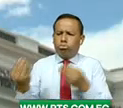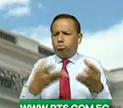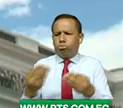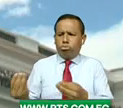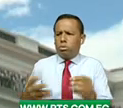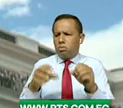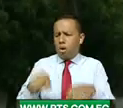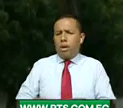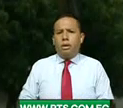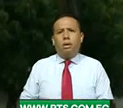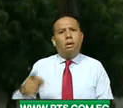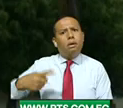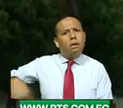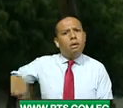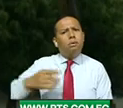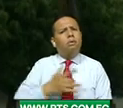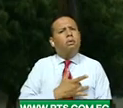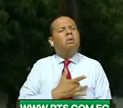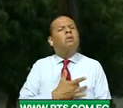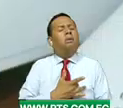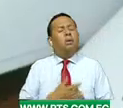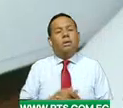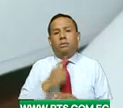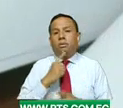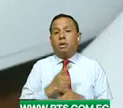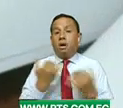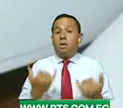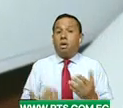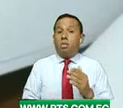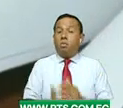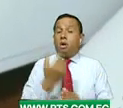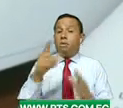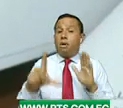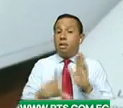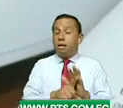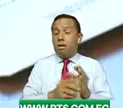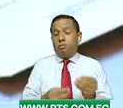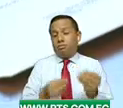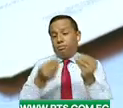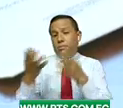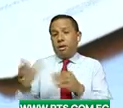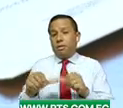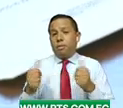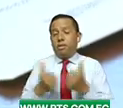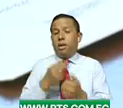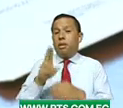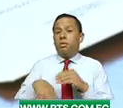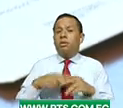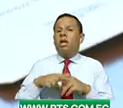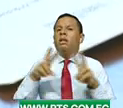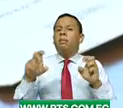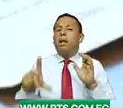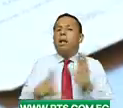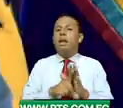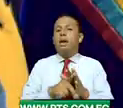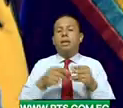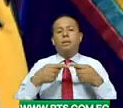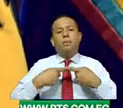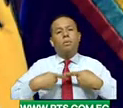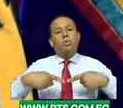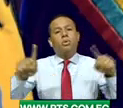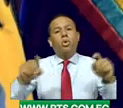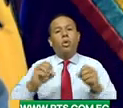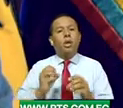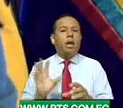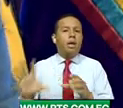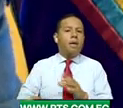Por iniciativa del gobierno, una nueva normativa será enviada a la Asamblea Nacional. Se trata de la Ley de Promoción de Inversiones. El primer